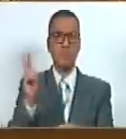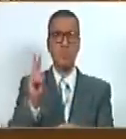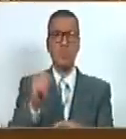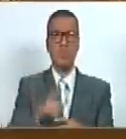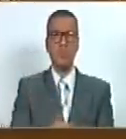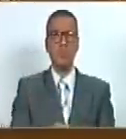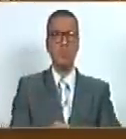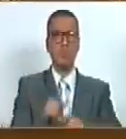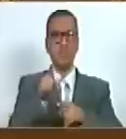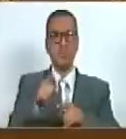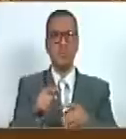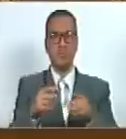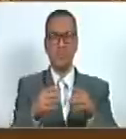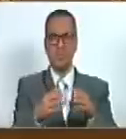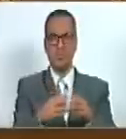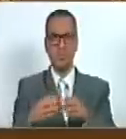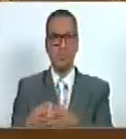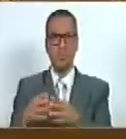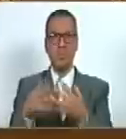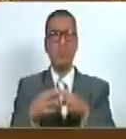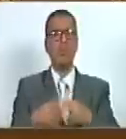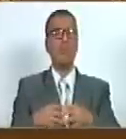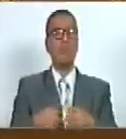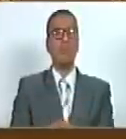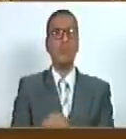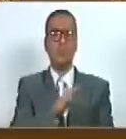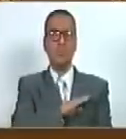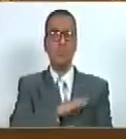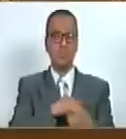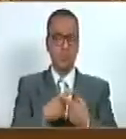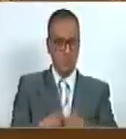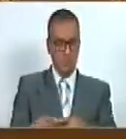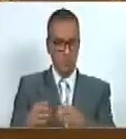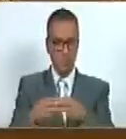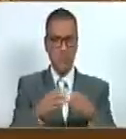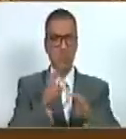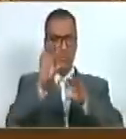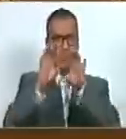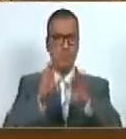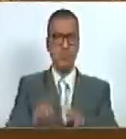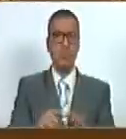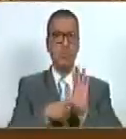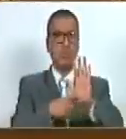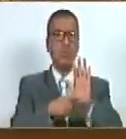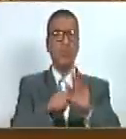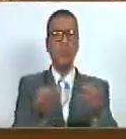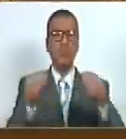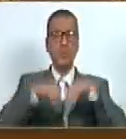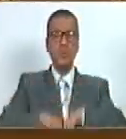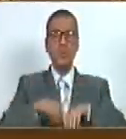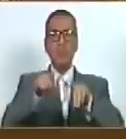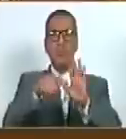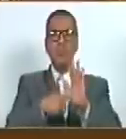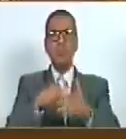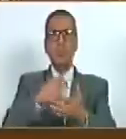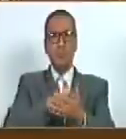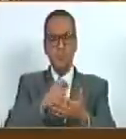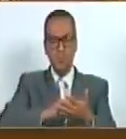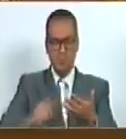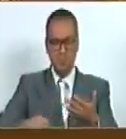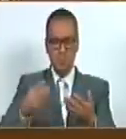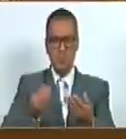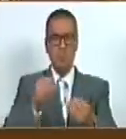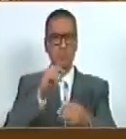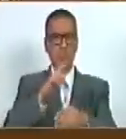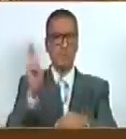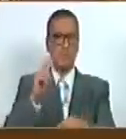Venezuela y sus entidades de sus activos en el extranjero. Quinto, publicar el presente acuerdo en la Gaceta Oficial de la República